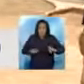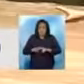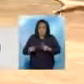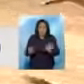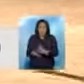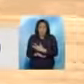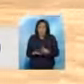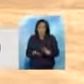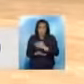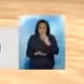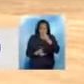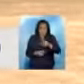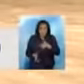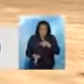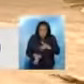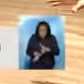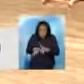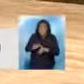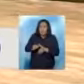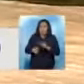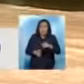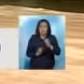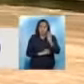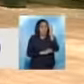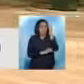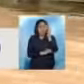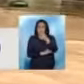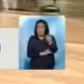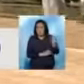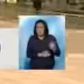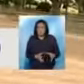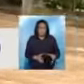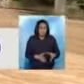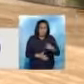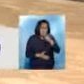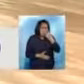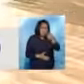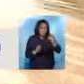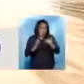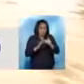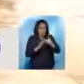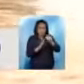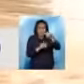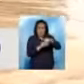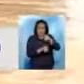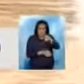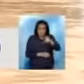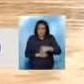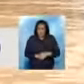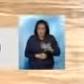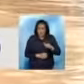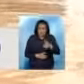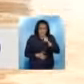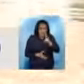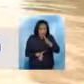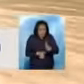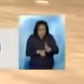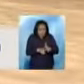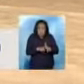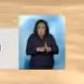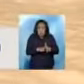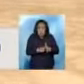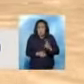todos los asientos que hay aquí, los árboles, los tachos de aquí basura es el banco, también. Los cajeros automáticos. En cualquier momento el agua llega a la parte del cajero, wow. Y